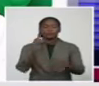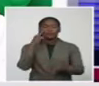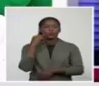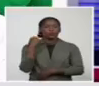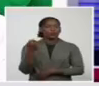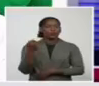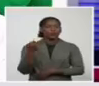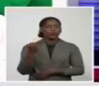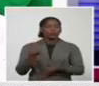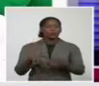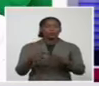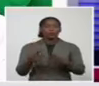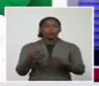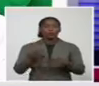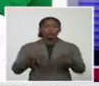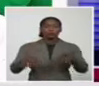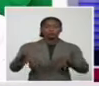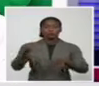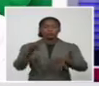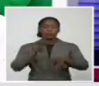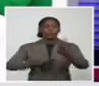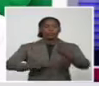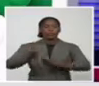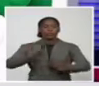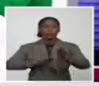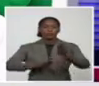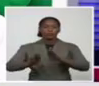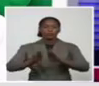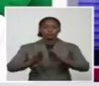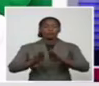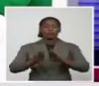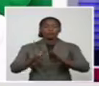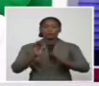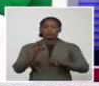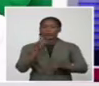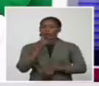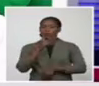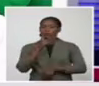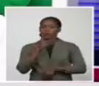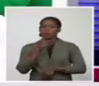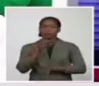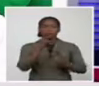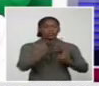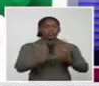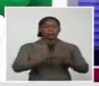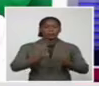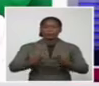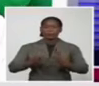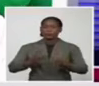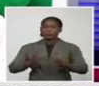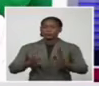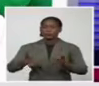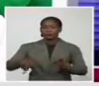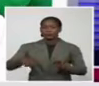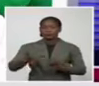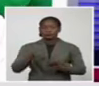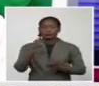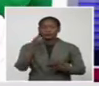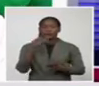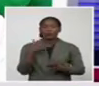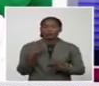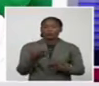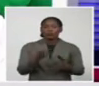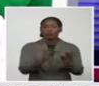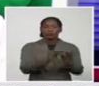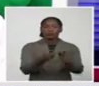defensa, todos los organismos adecuando medidas y demás, es el número de eventos que